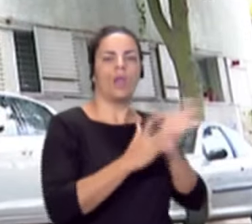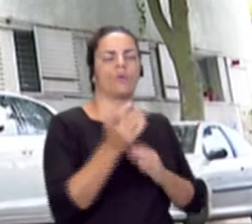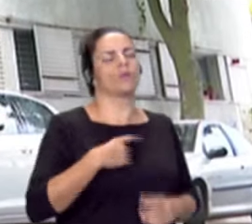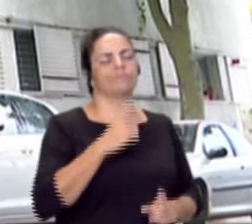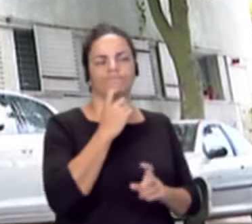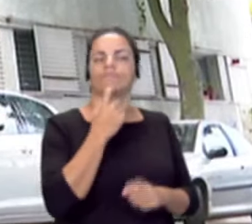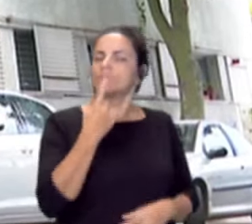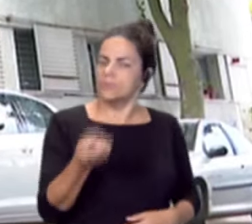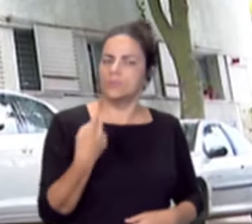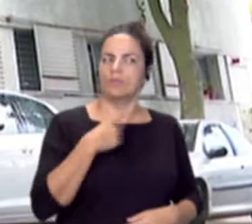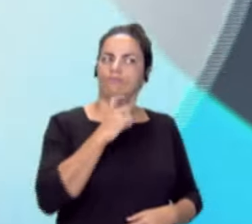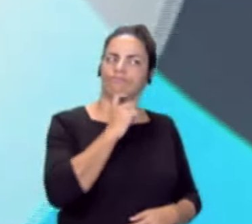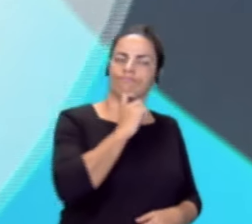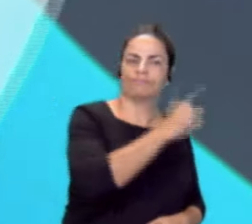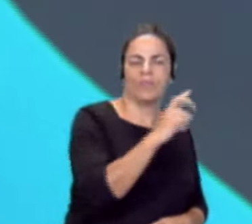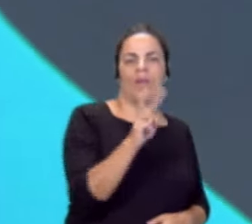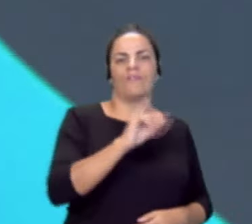estas demandas.